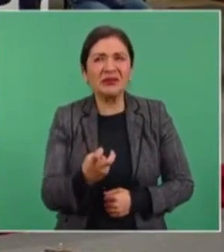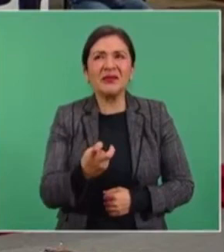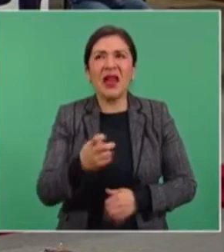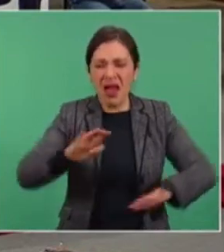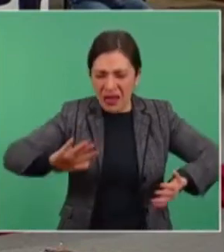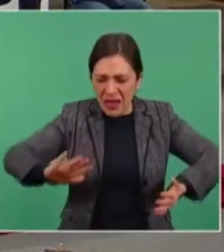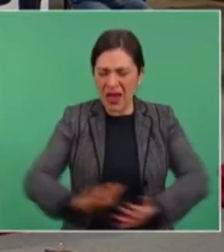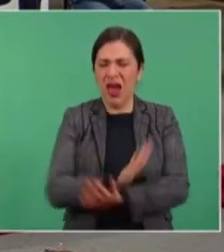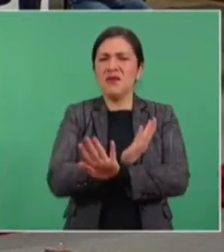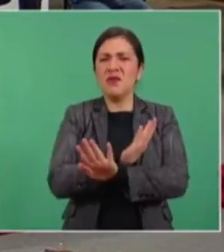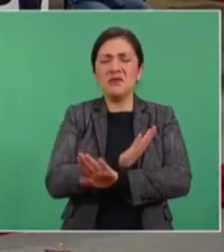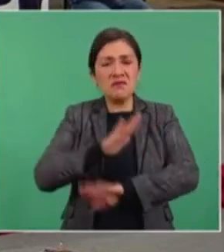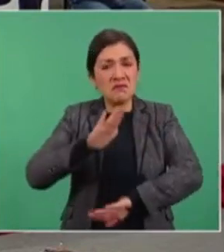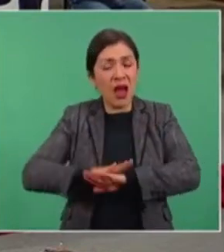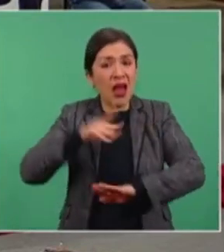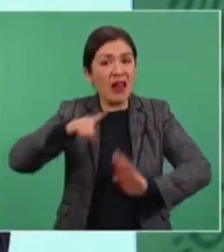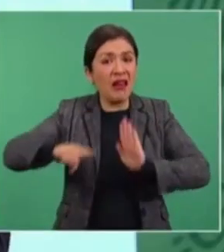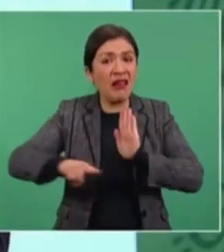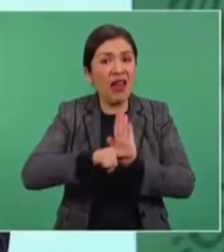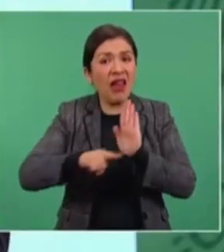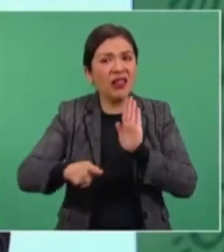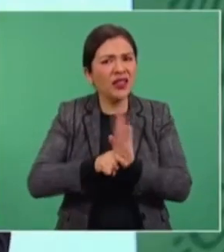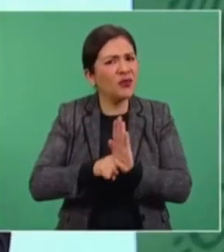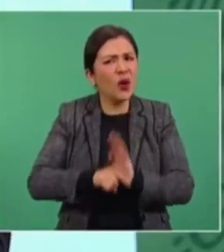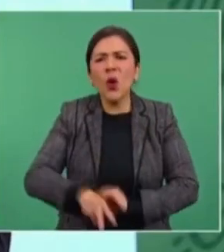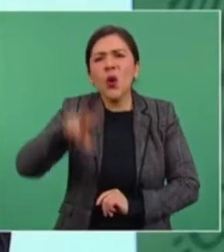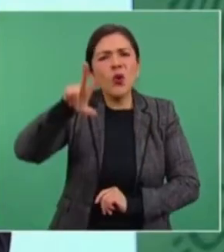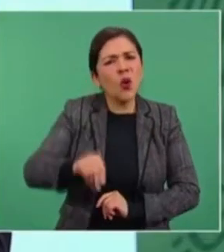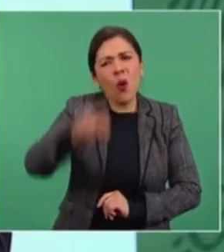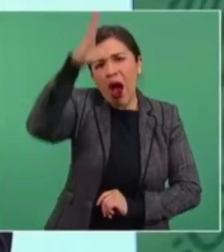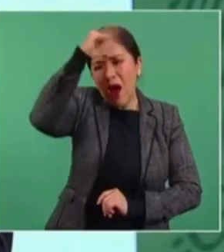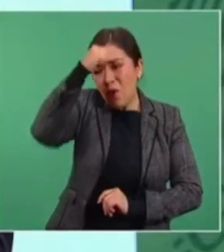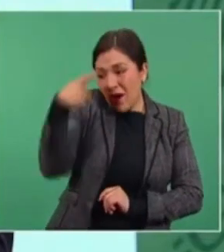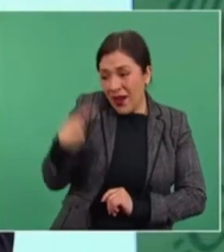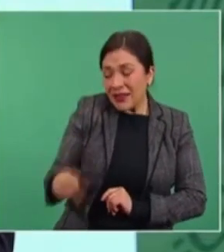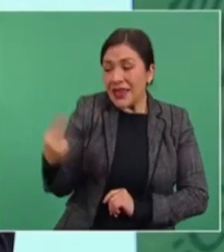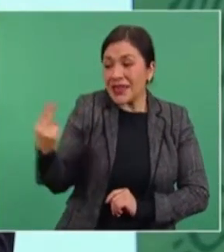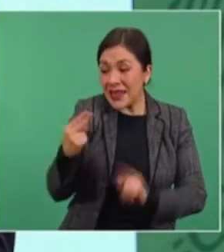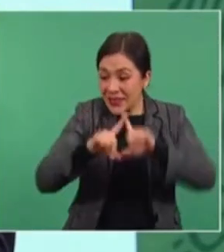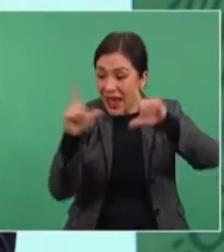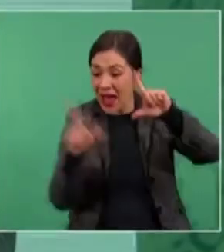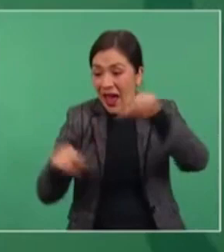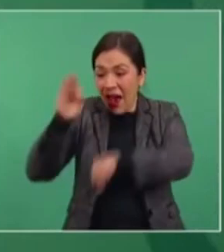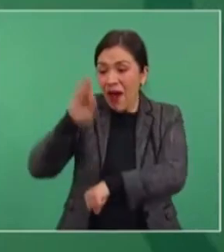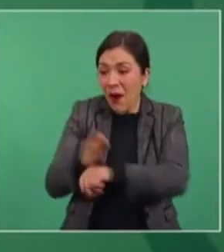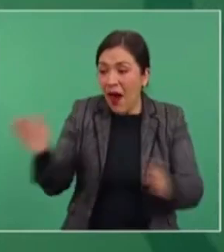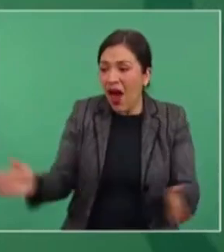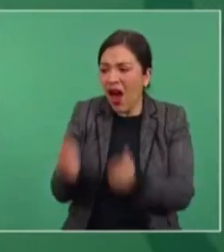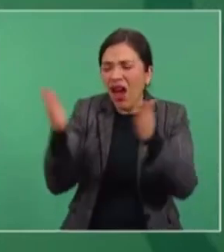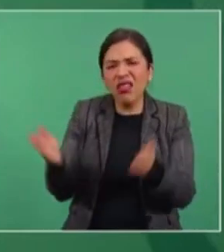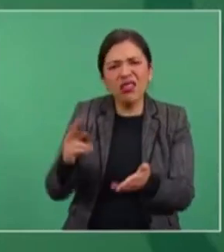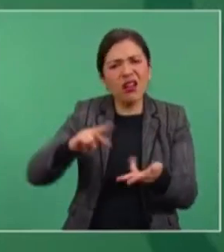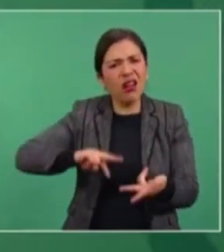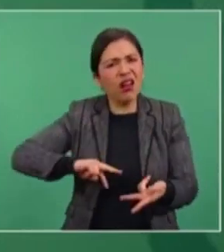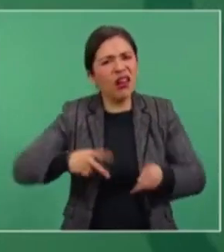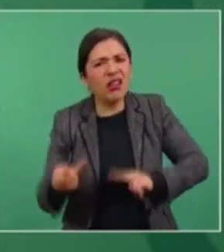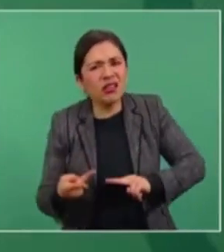negativo, contrario al interés nacional. Y lo mismo